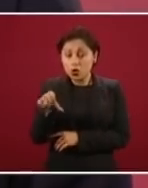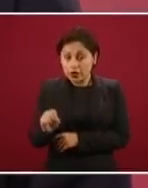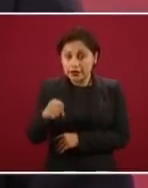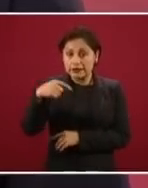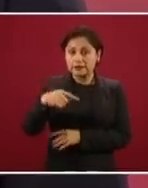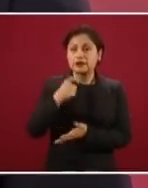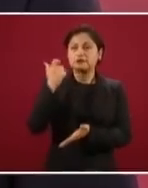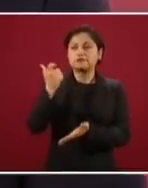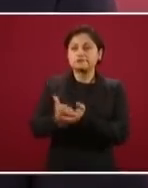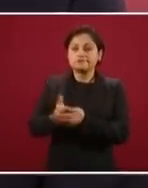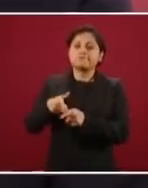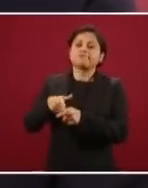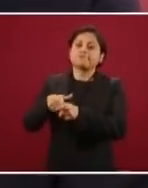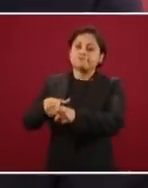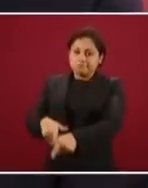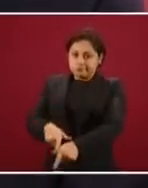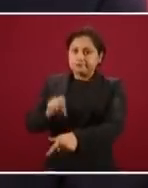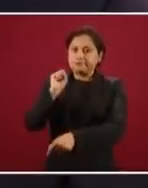y luego